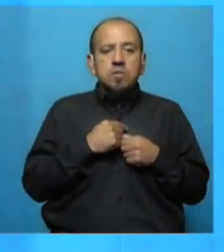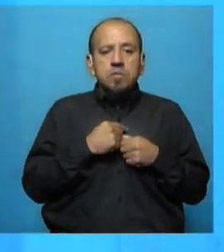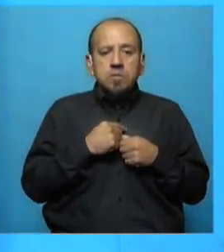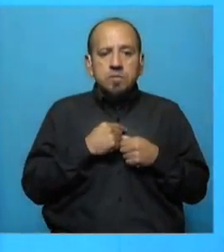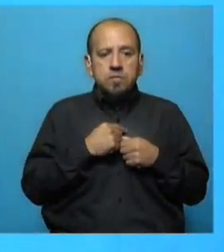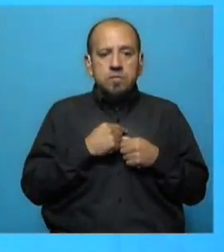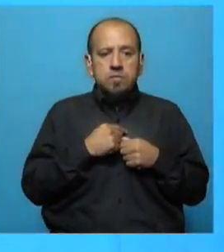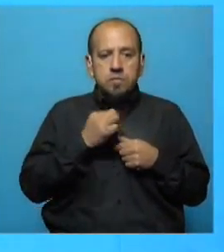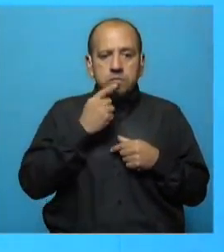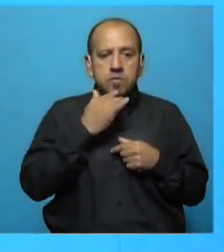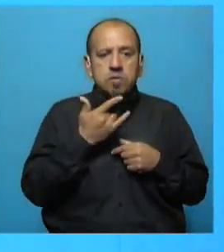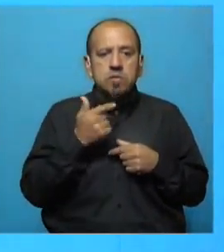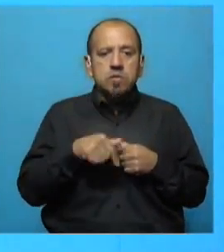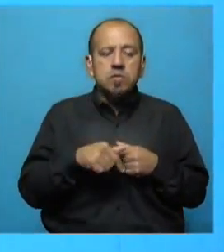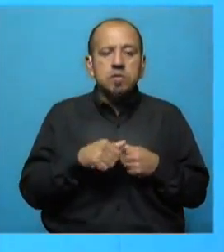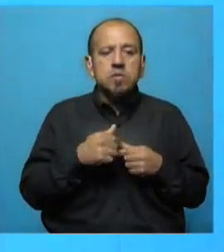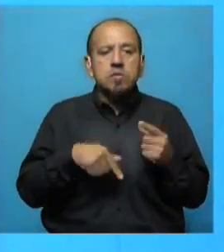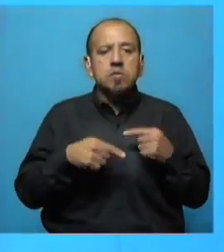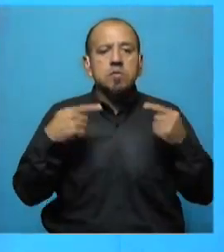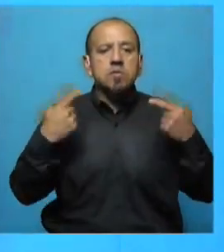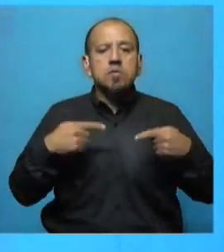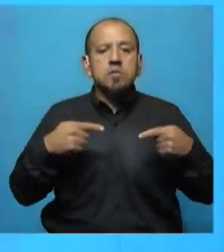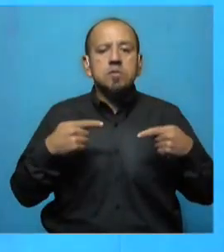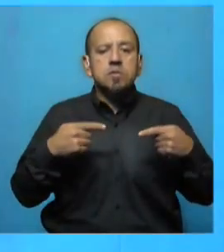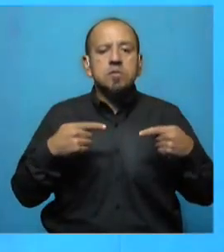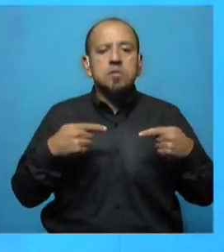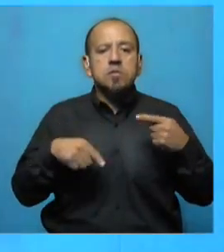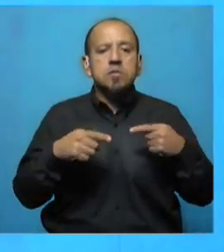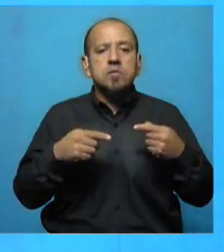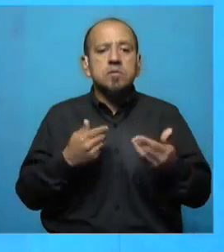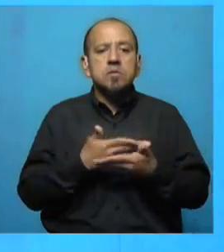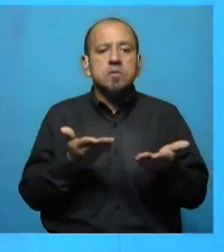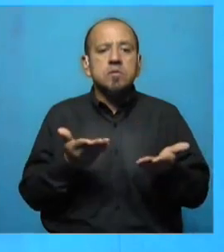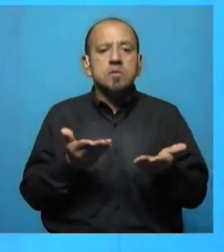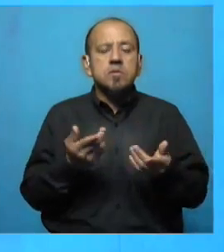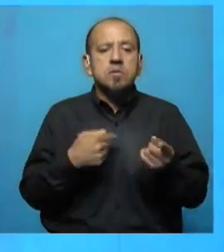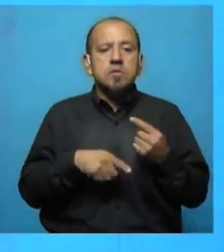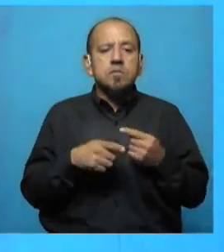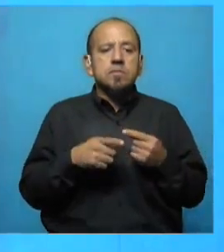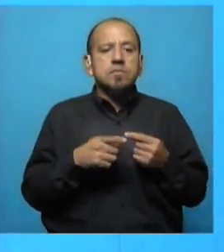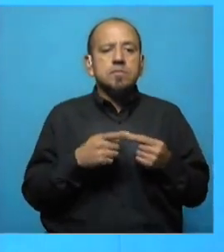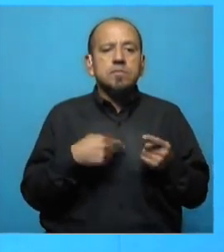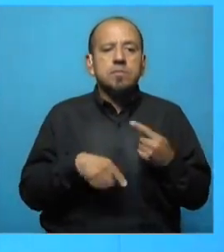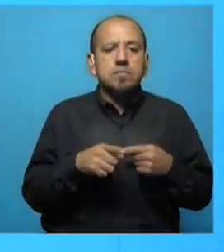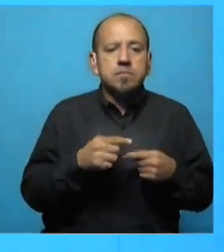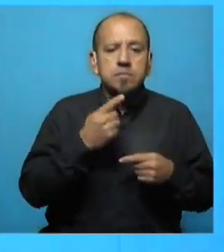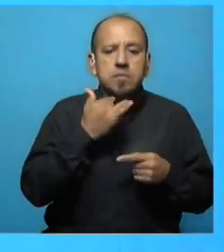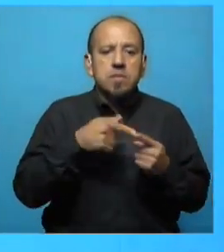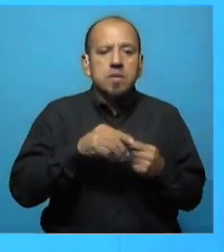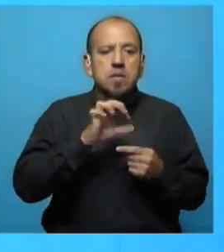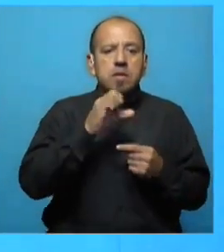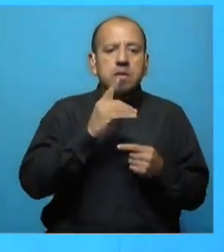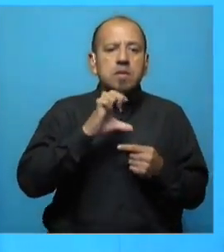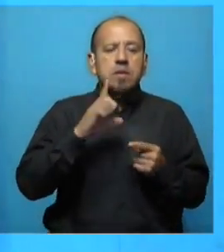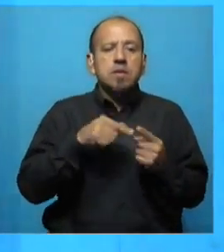yo por ejemplo este me encanta debatir pero cuando cuando ves que la cosa es como medio infantil o por ejemplo con el edira vino